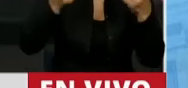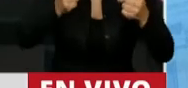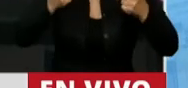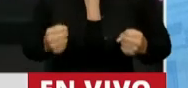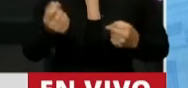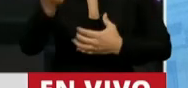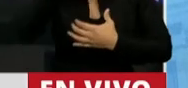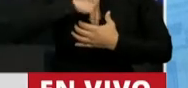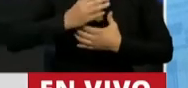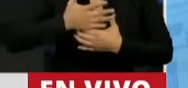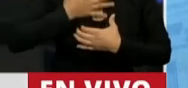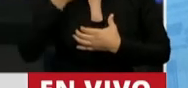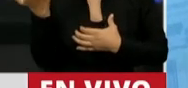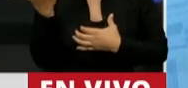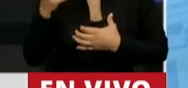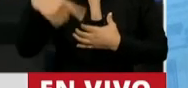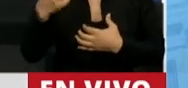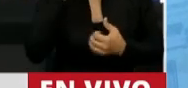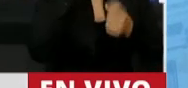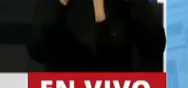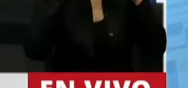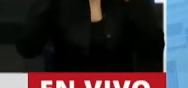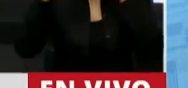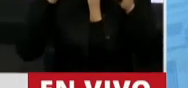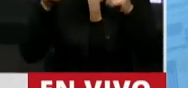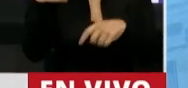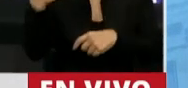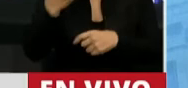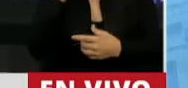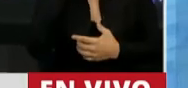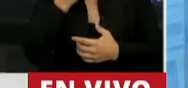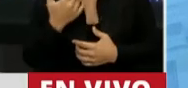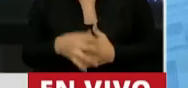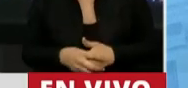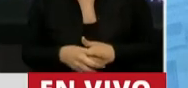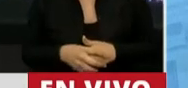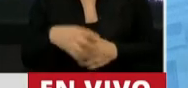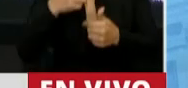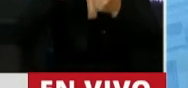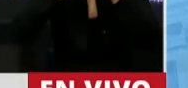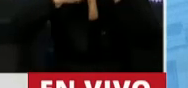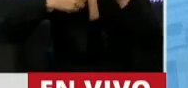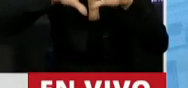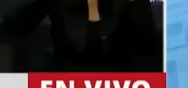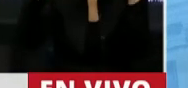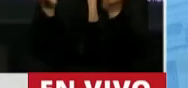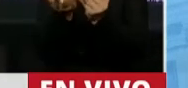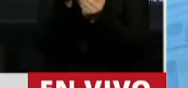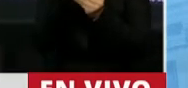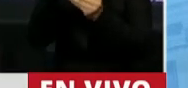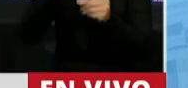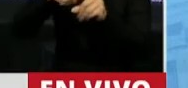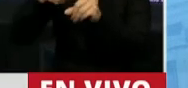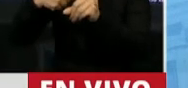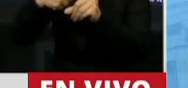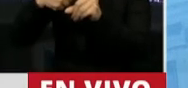amor, transgresor, pero entrañable y bondadoso. Tomamos todo lo bueno tuyo y